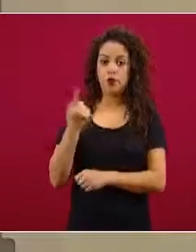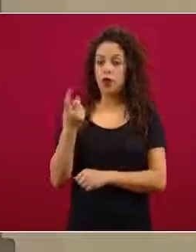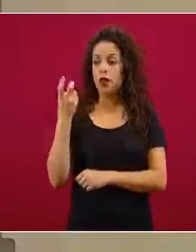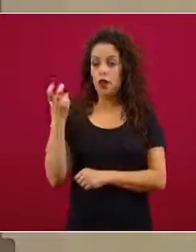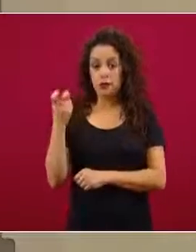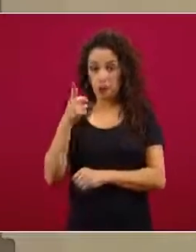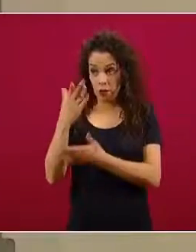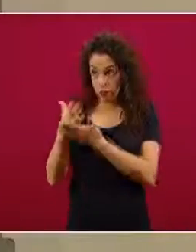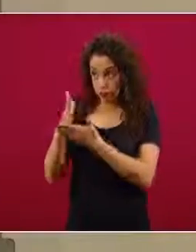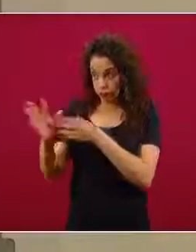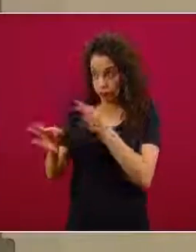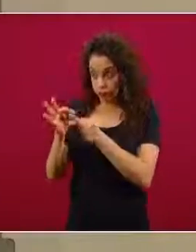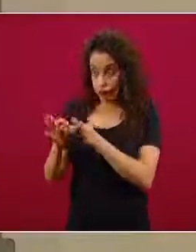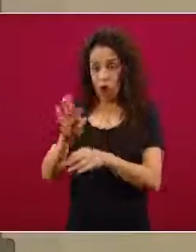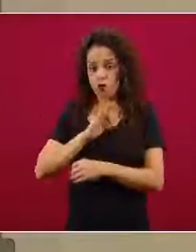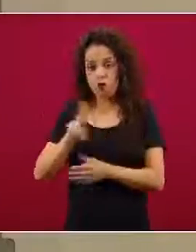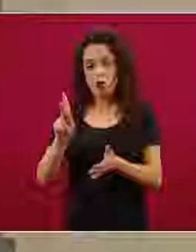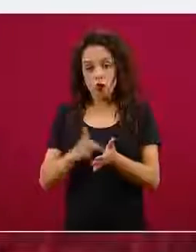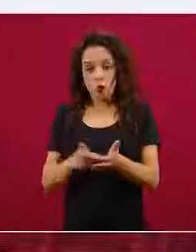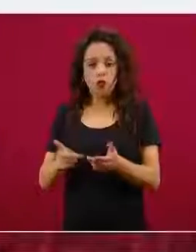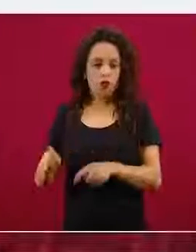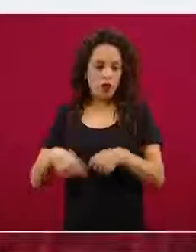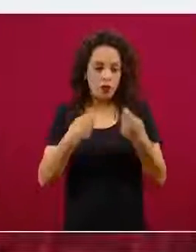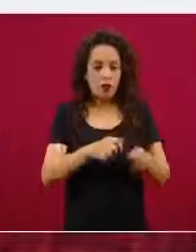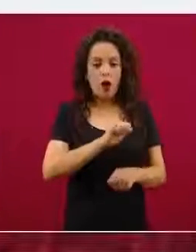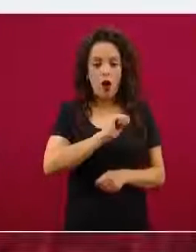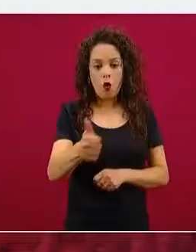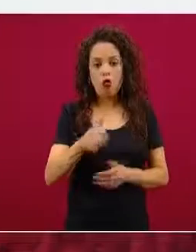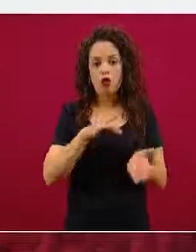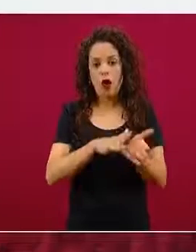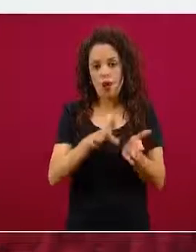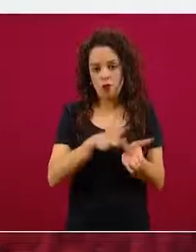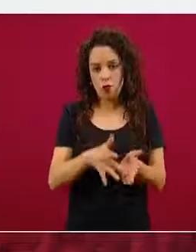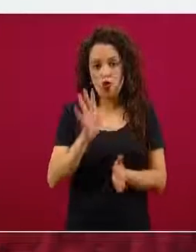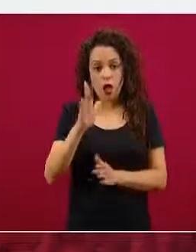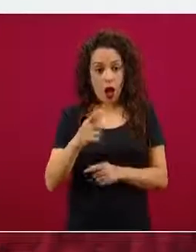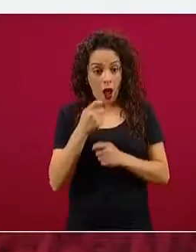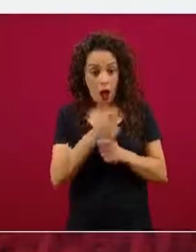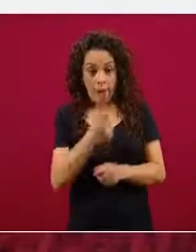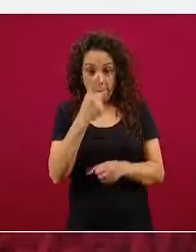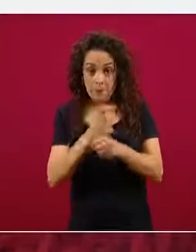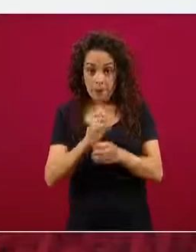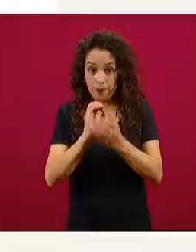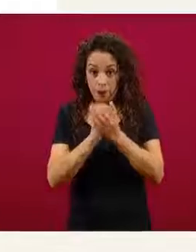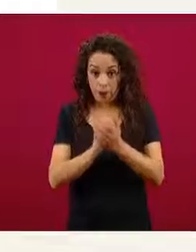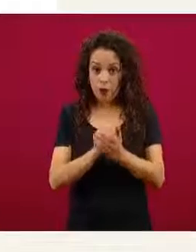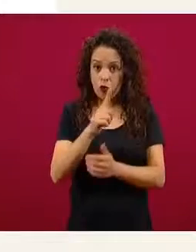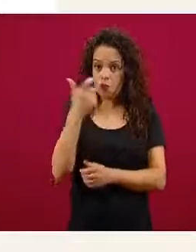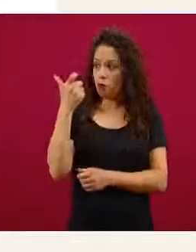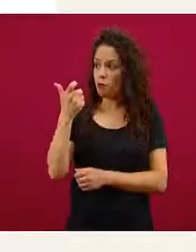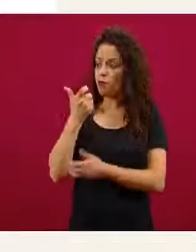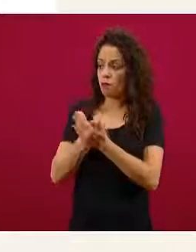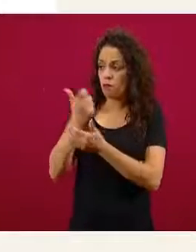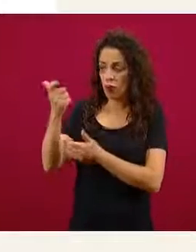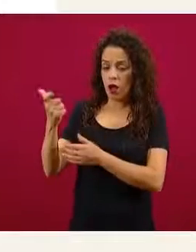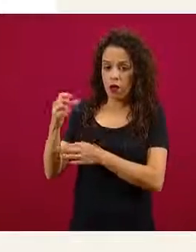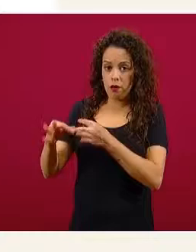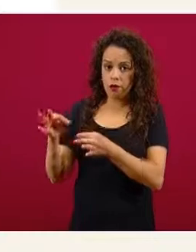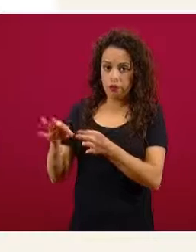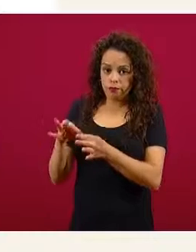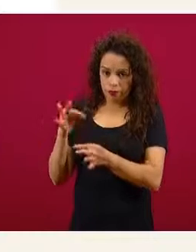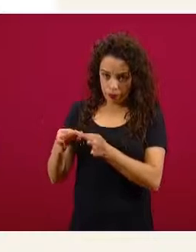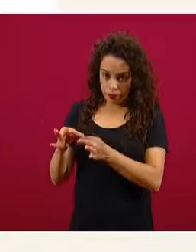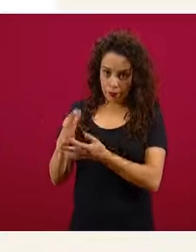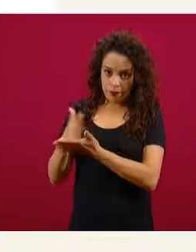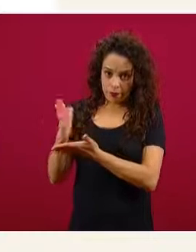apoyarlos más, es decir, aquellos que recibieron una primer tanda, invitarlos a que hagan su reembolso para que puedan acceder a la segunda